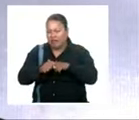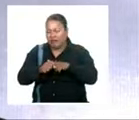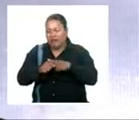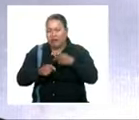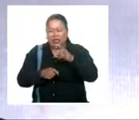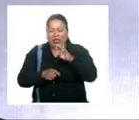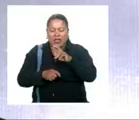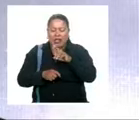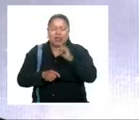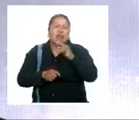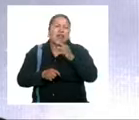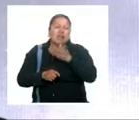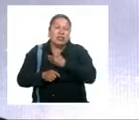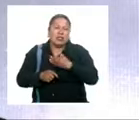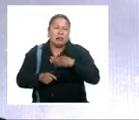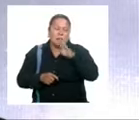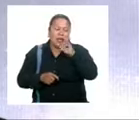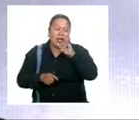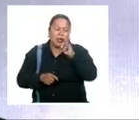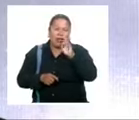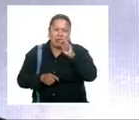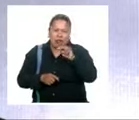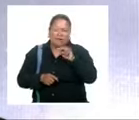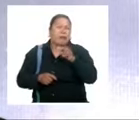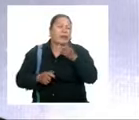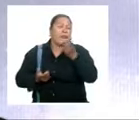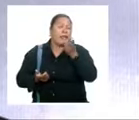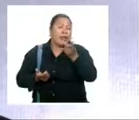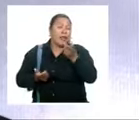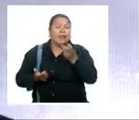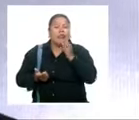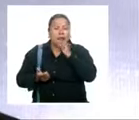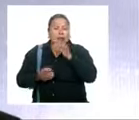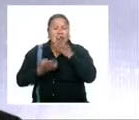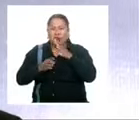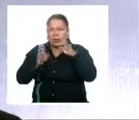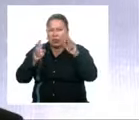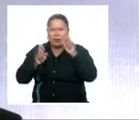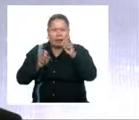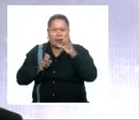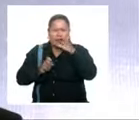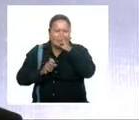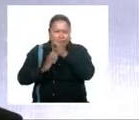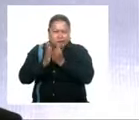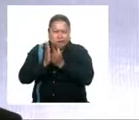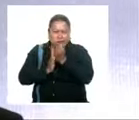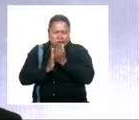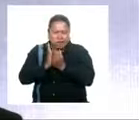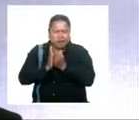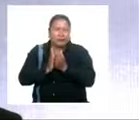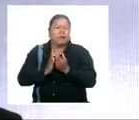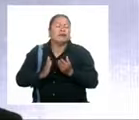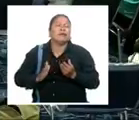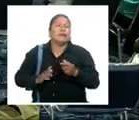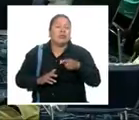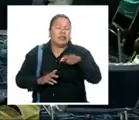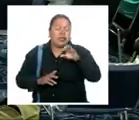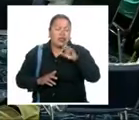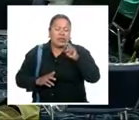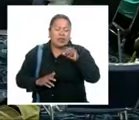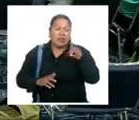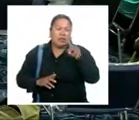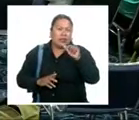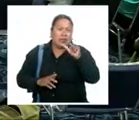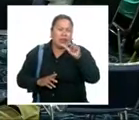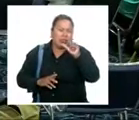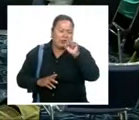para temas, como lo comentaba yo, climáticos, con John Kerry, Ken Salazar,